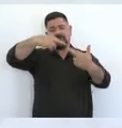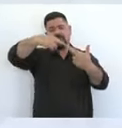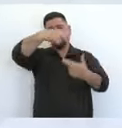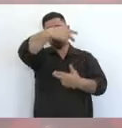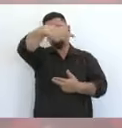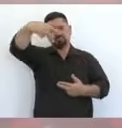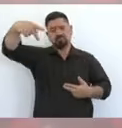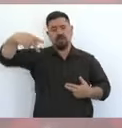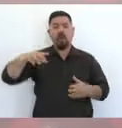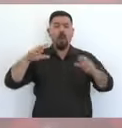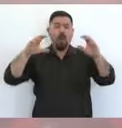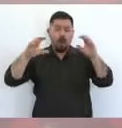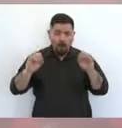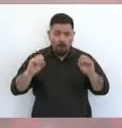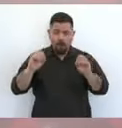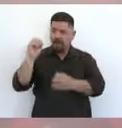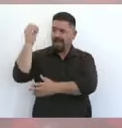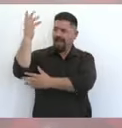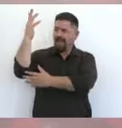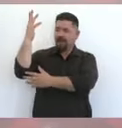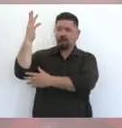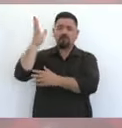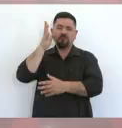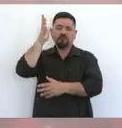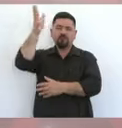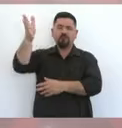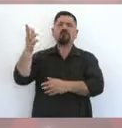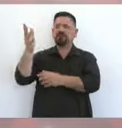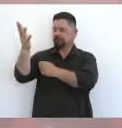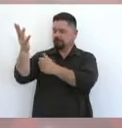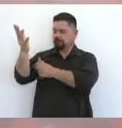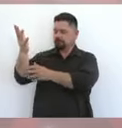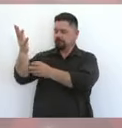para árboles maderables.